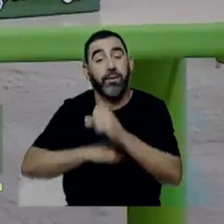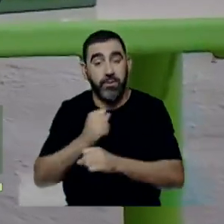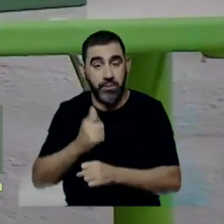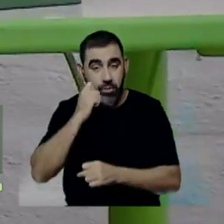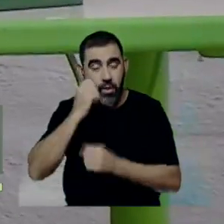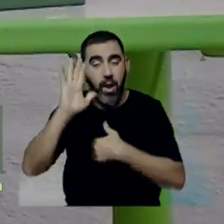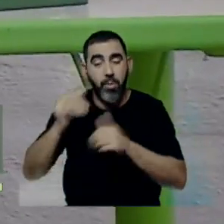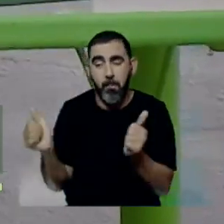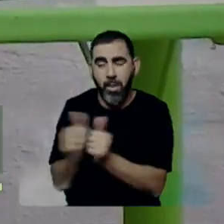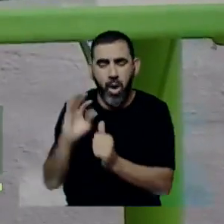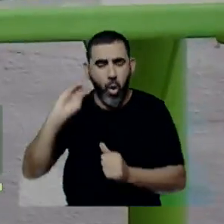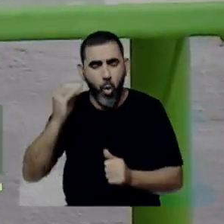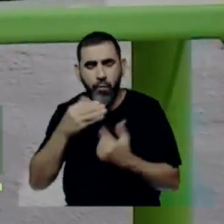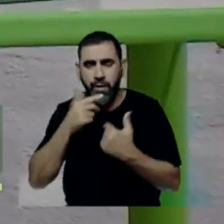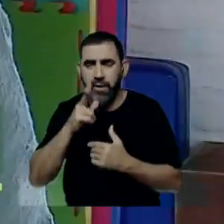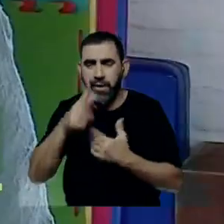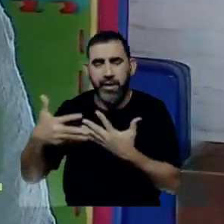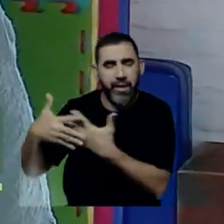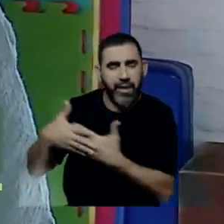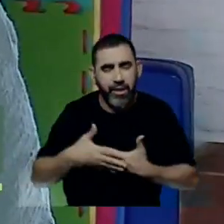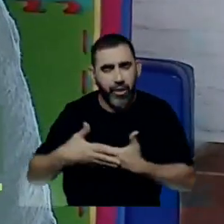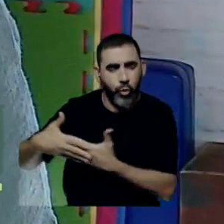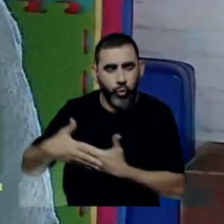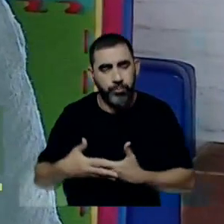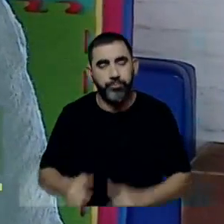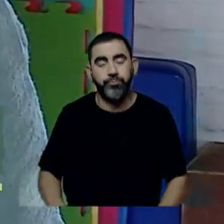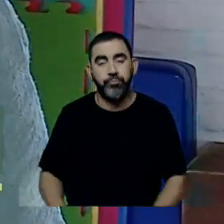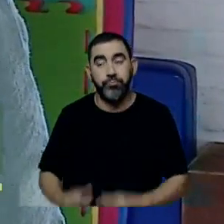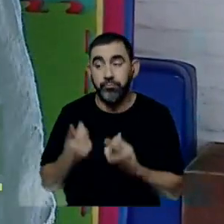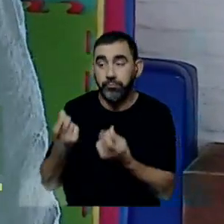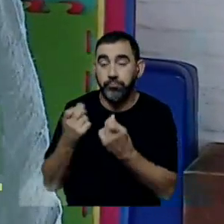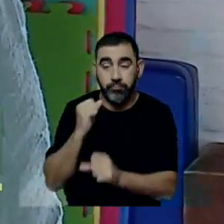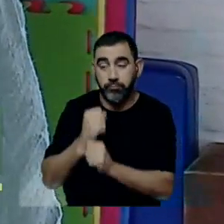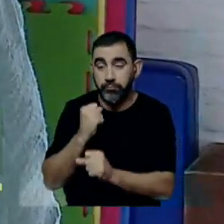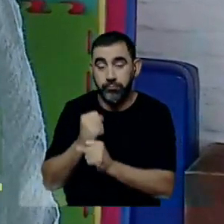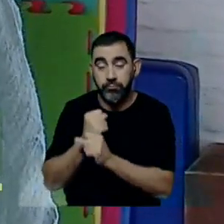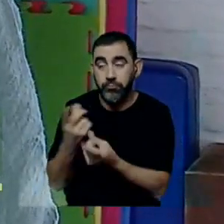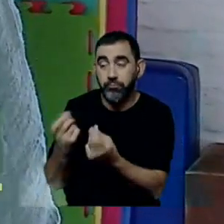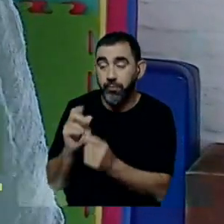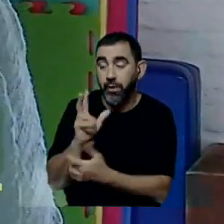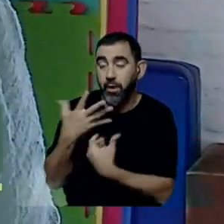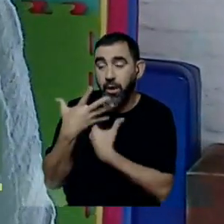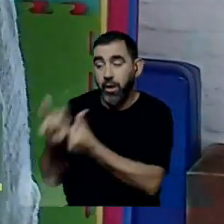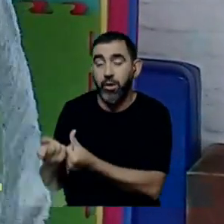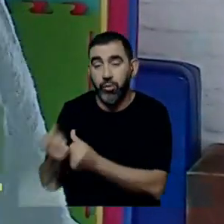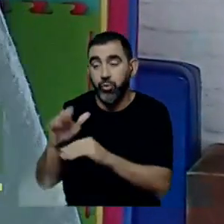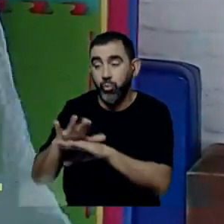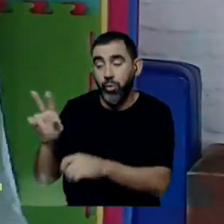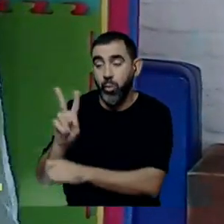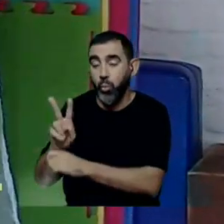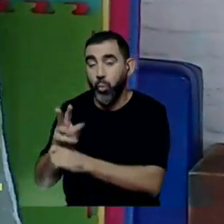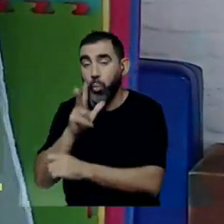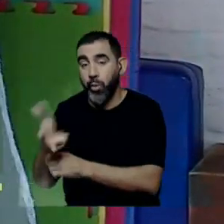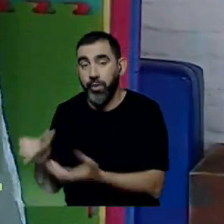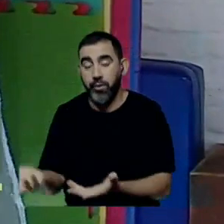mayoría son parejas jóvenes con bebés, con niños chicos, y necesitan trabajar y necesitan la ayuda de que